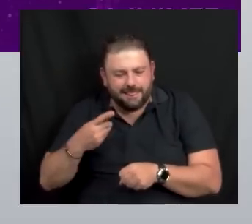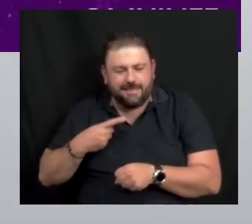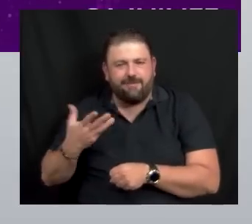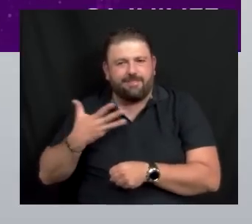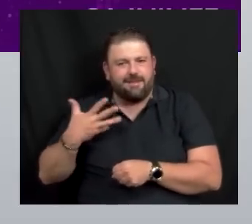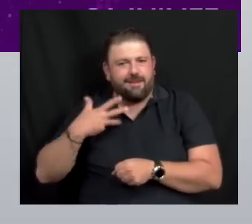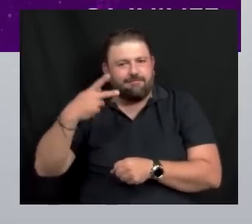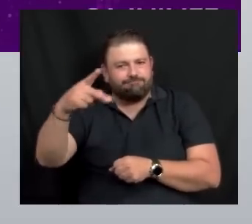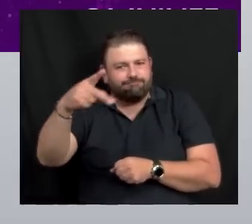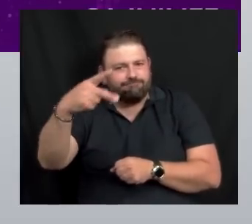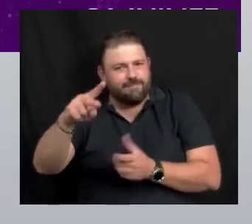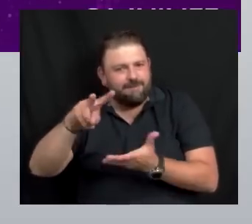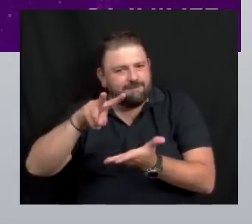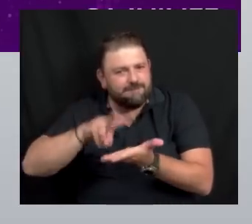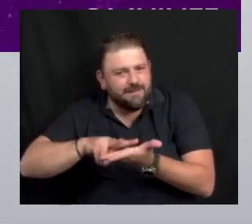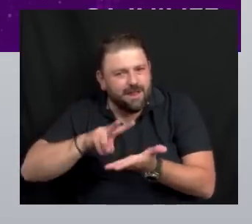de